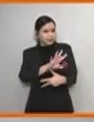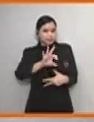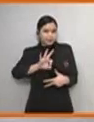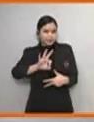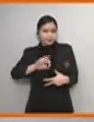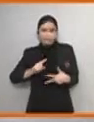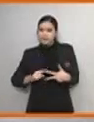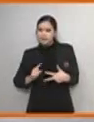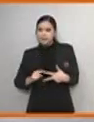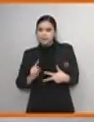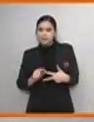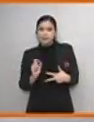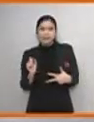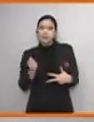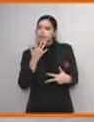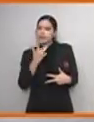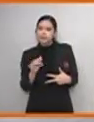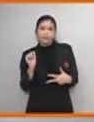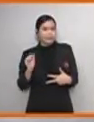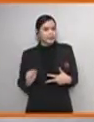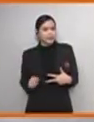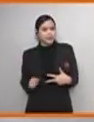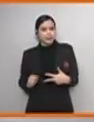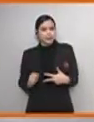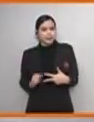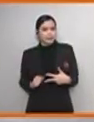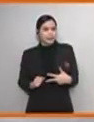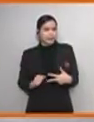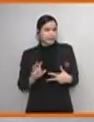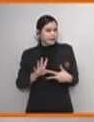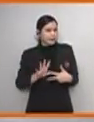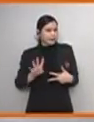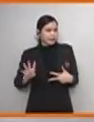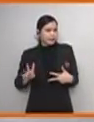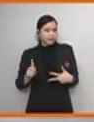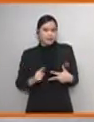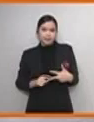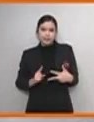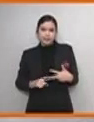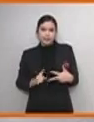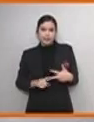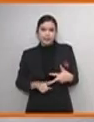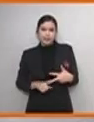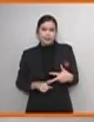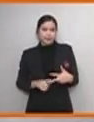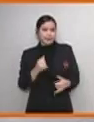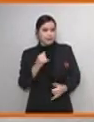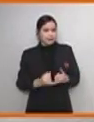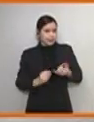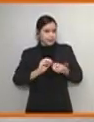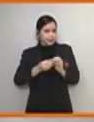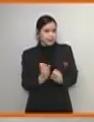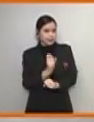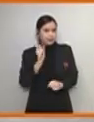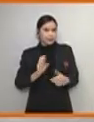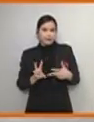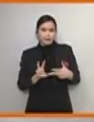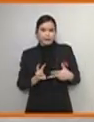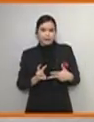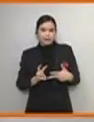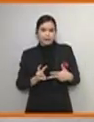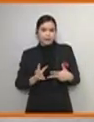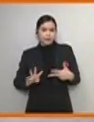49, segundo número, suerte. Este es el 44, tercer y último número ganador es el